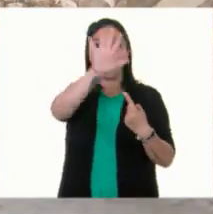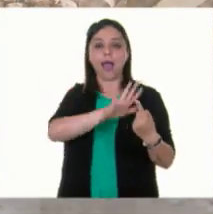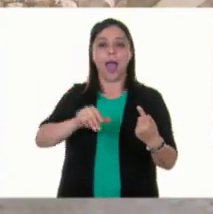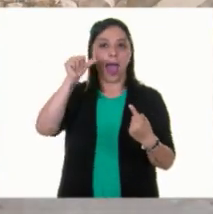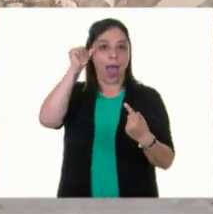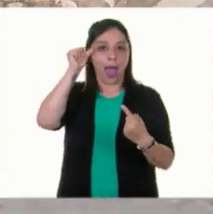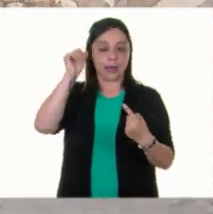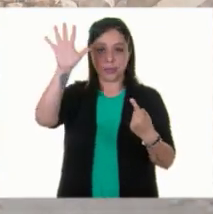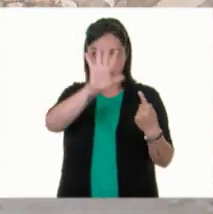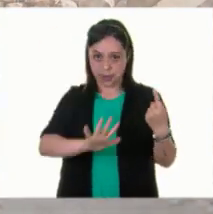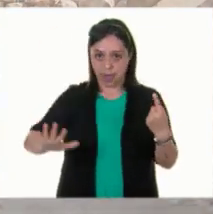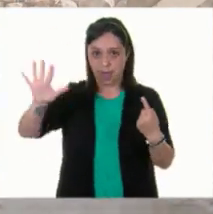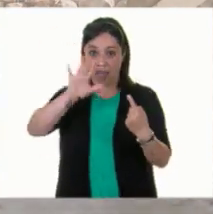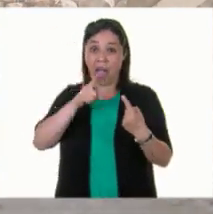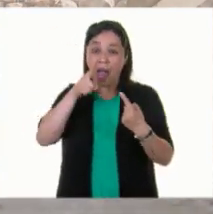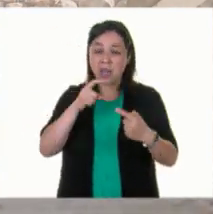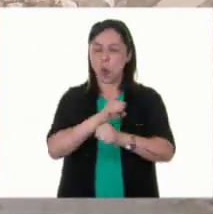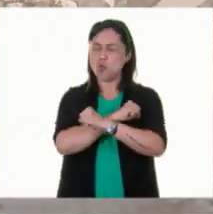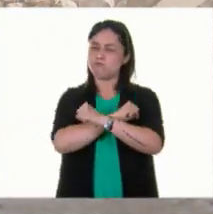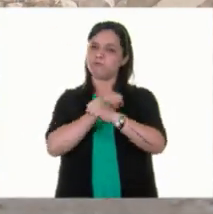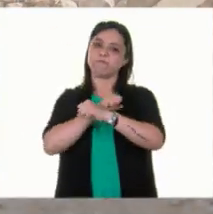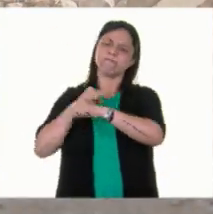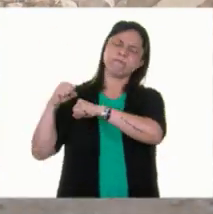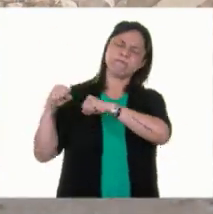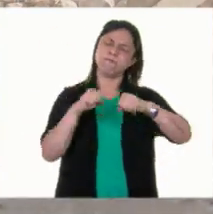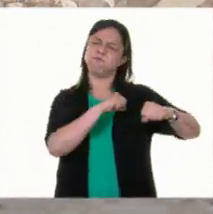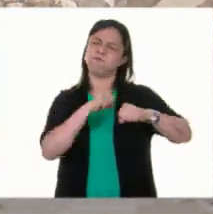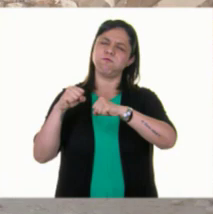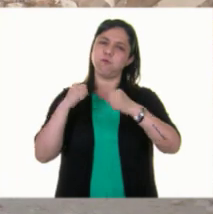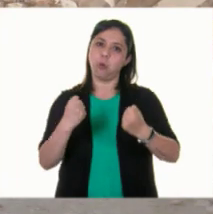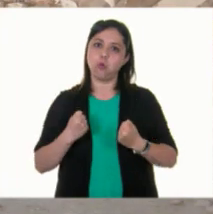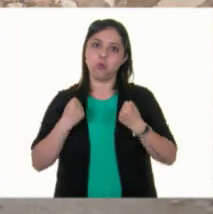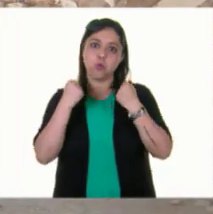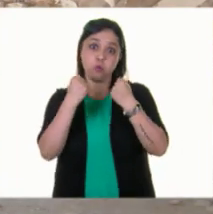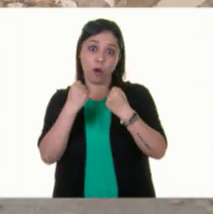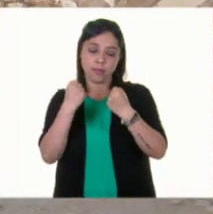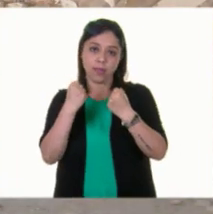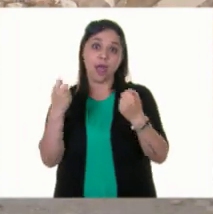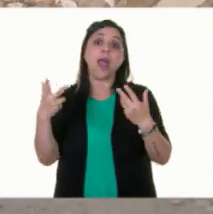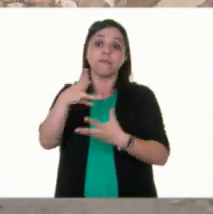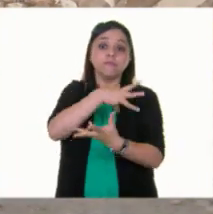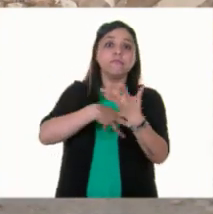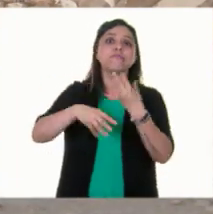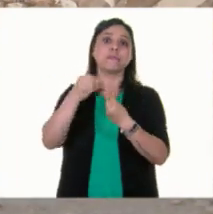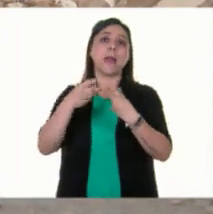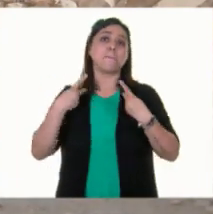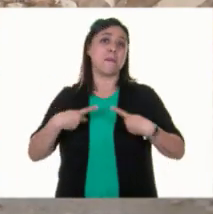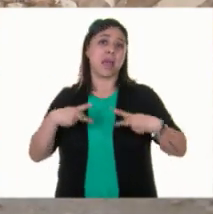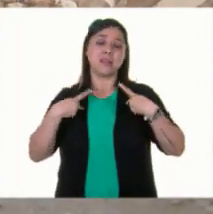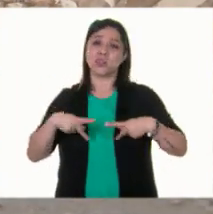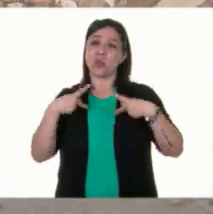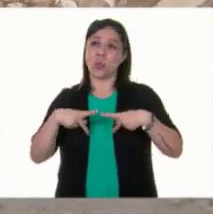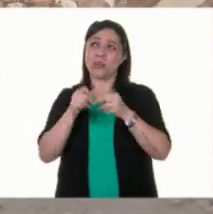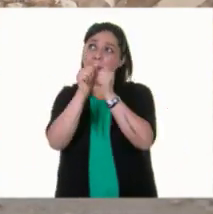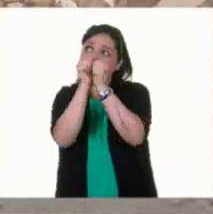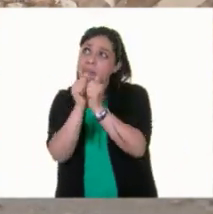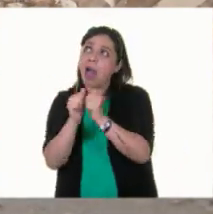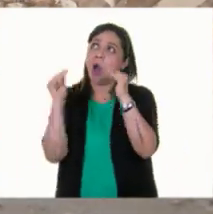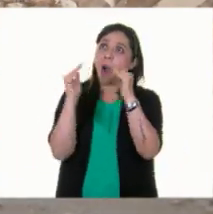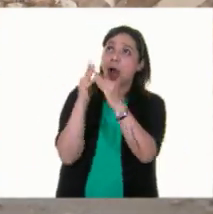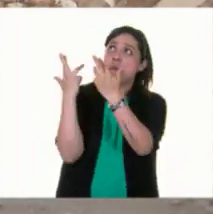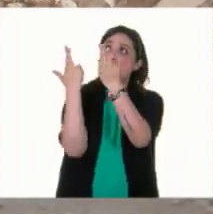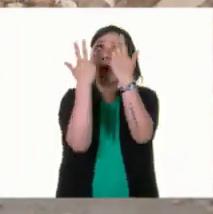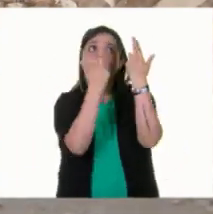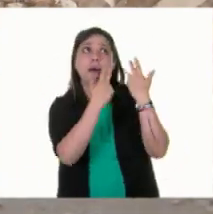donde vivieron un terremoto muy fuerte, cuyas consecuencias fueron derrumbes, personas atrapadas en casas y